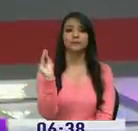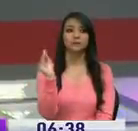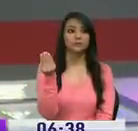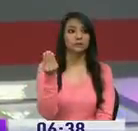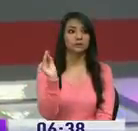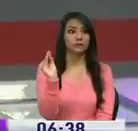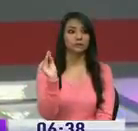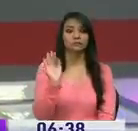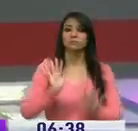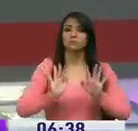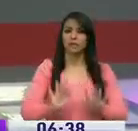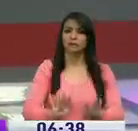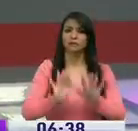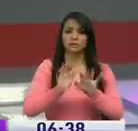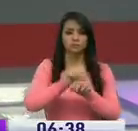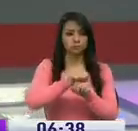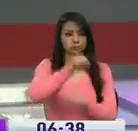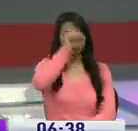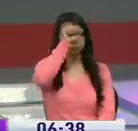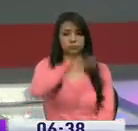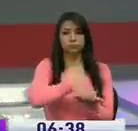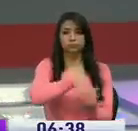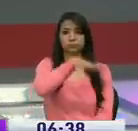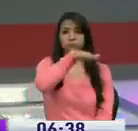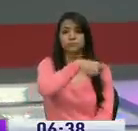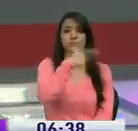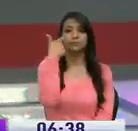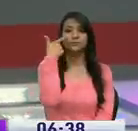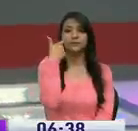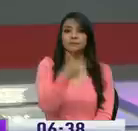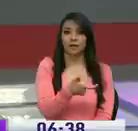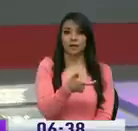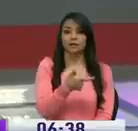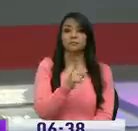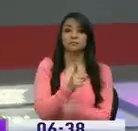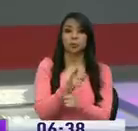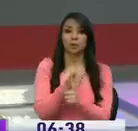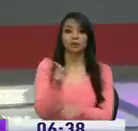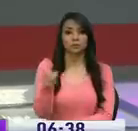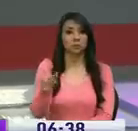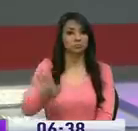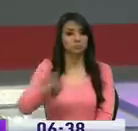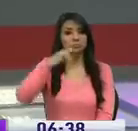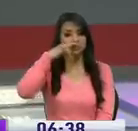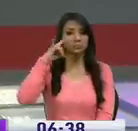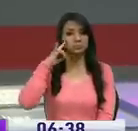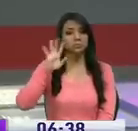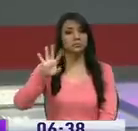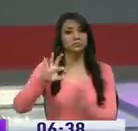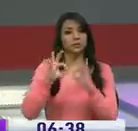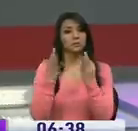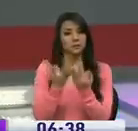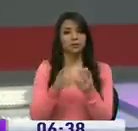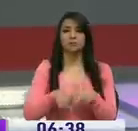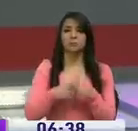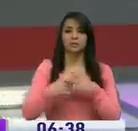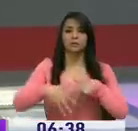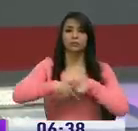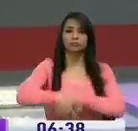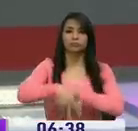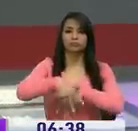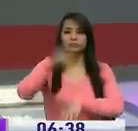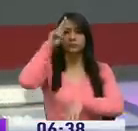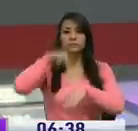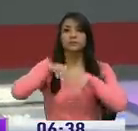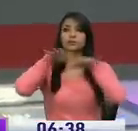son los que se encontrarían represados por la fiscalía por lo que las víctimas y sus familiares iniciaron una jornada de protesta a nivel nacional